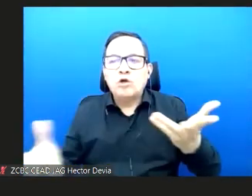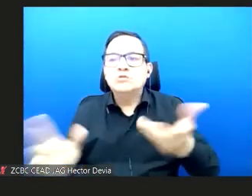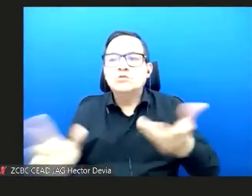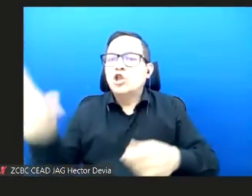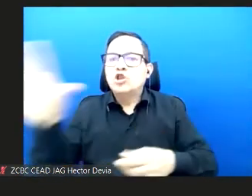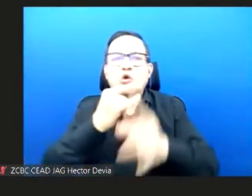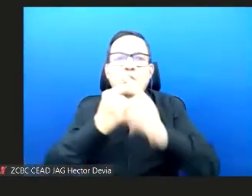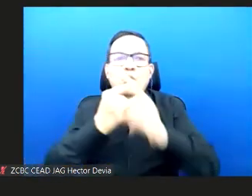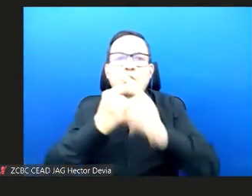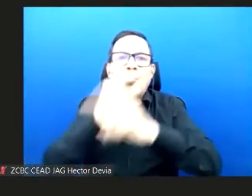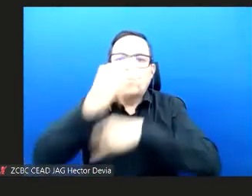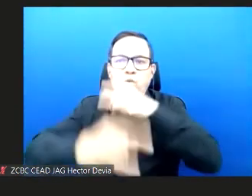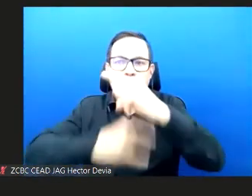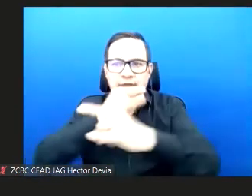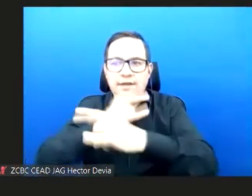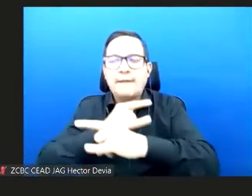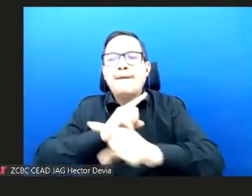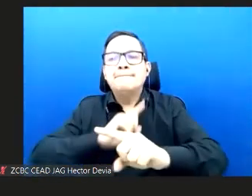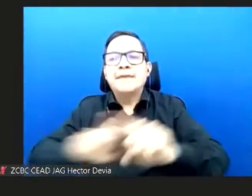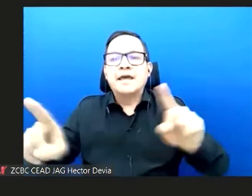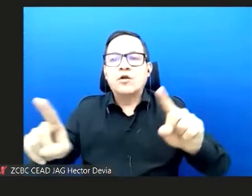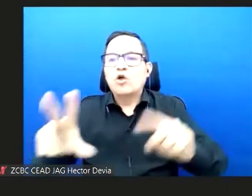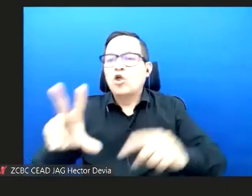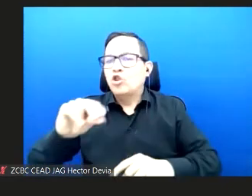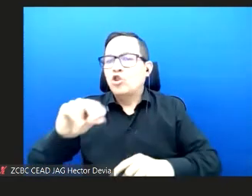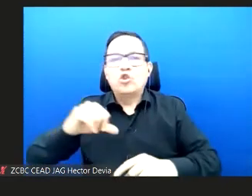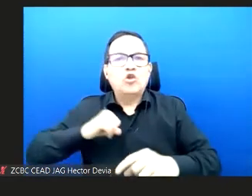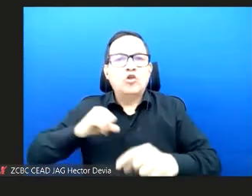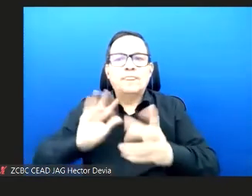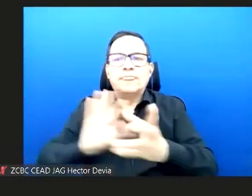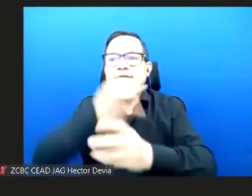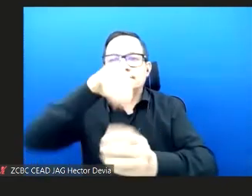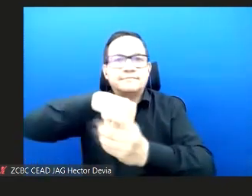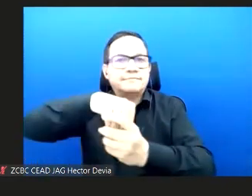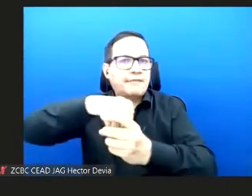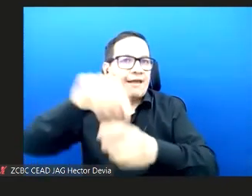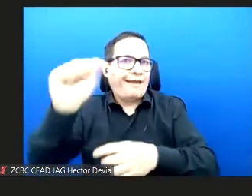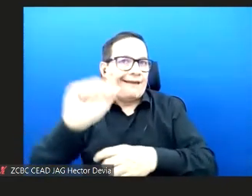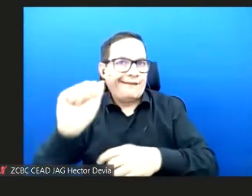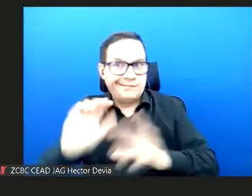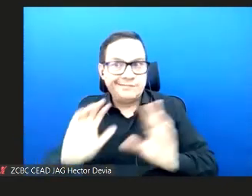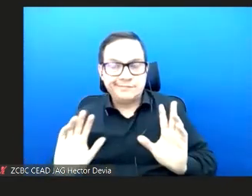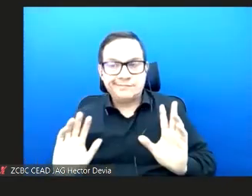el conjunto universal, pero que no pertenecen a A. ¿Listo?